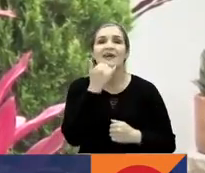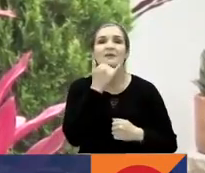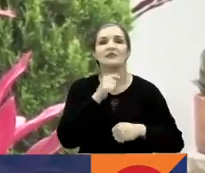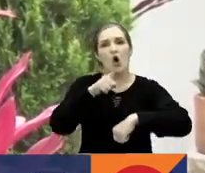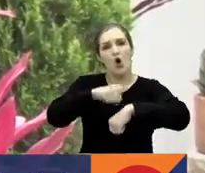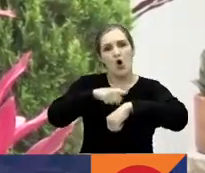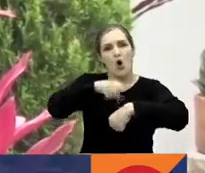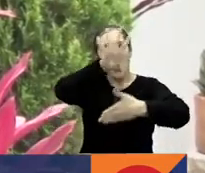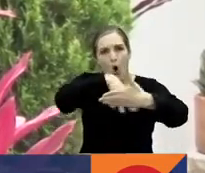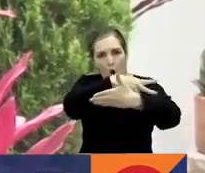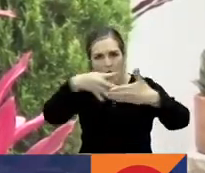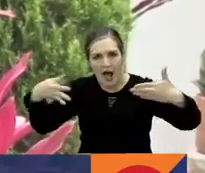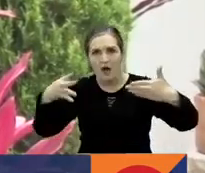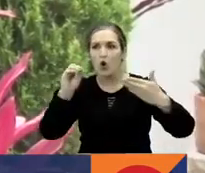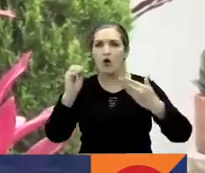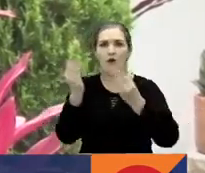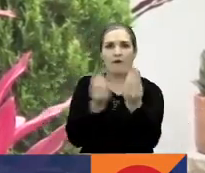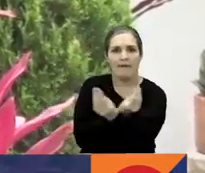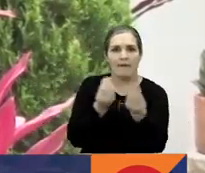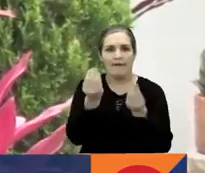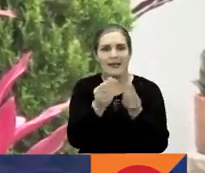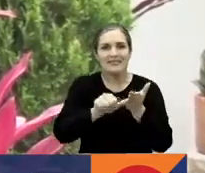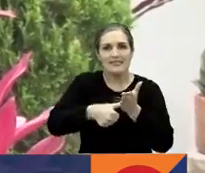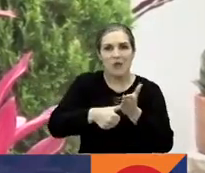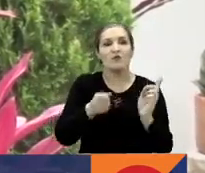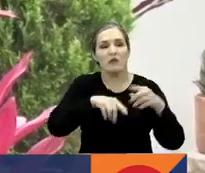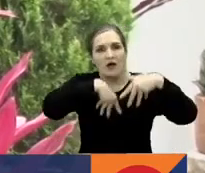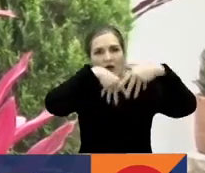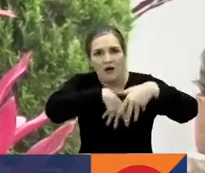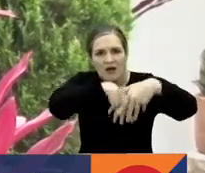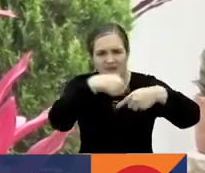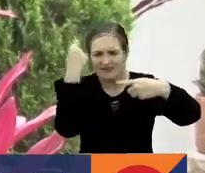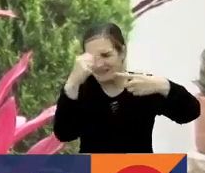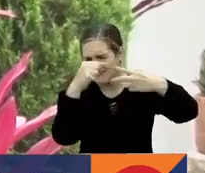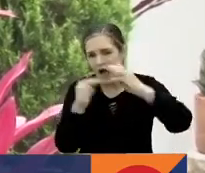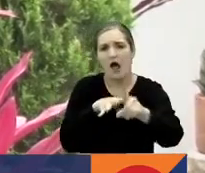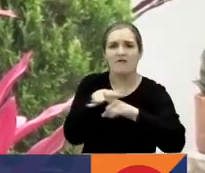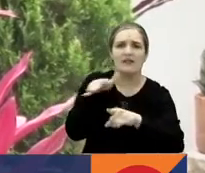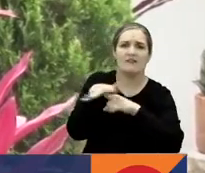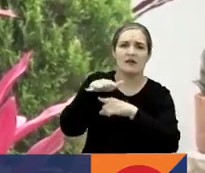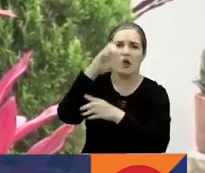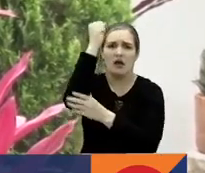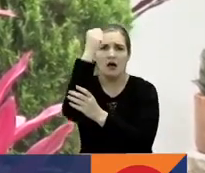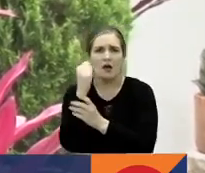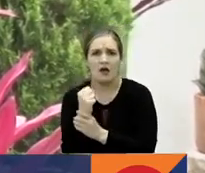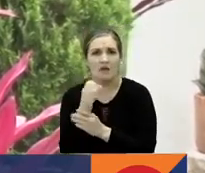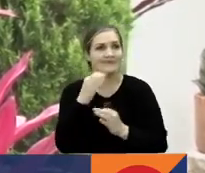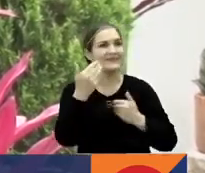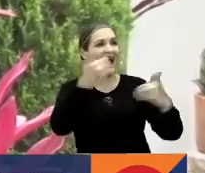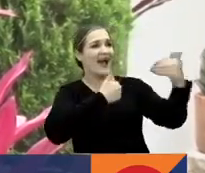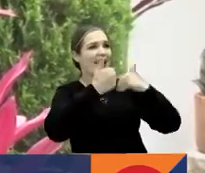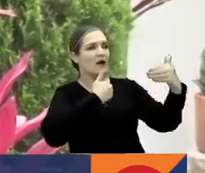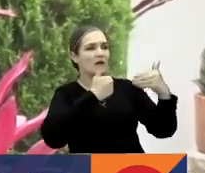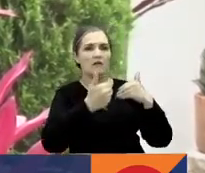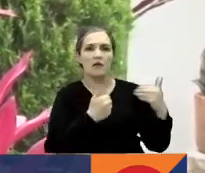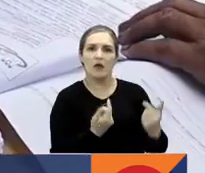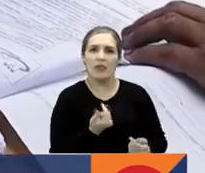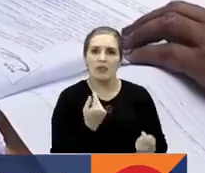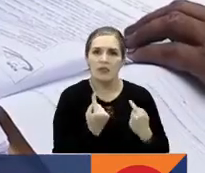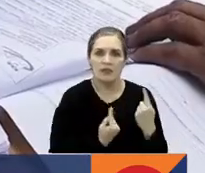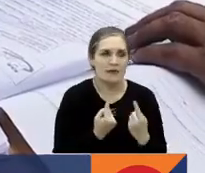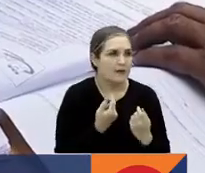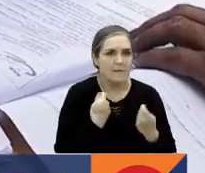picos y cédulas, sino también de pronto la protesta social ha afectado contundentemente el flujo normal de tránsito a los